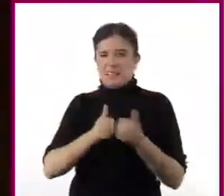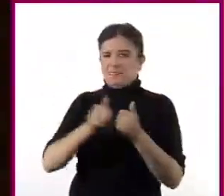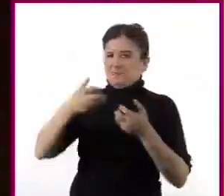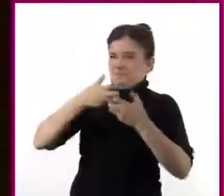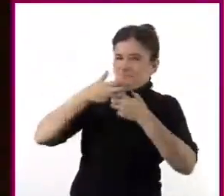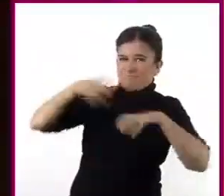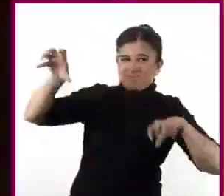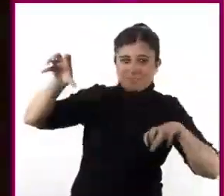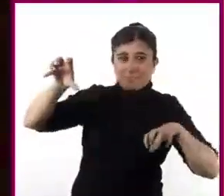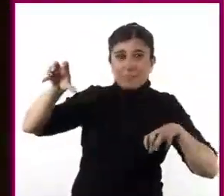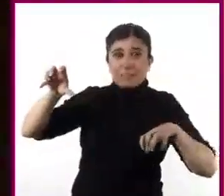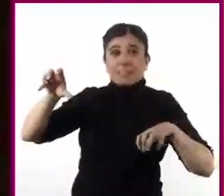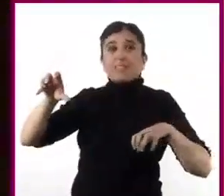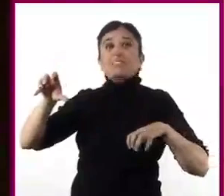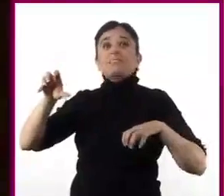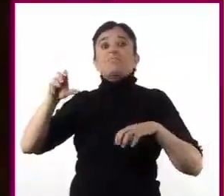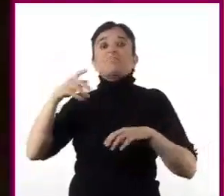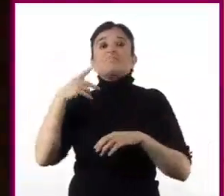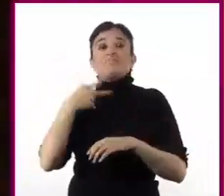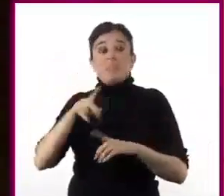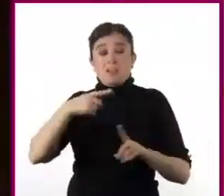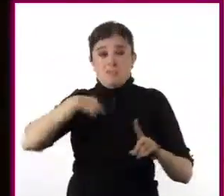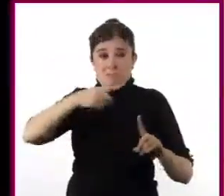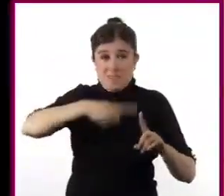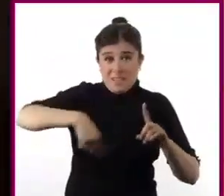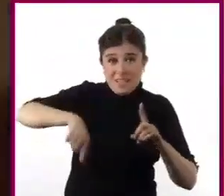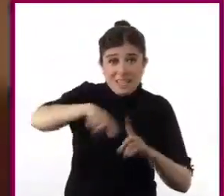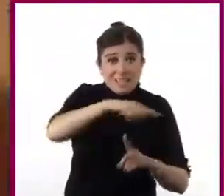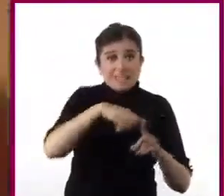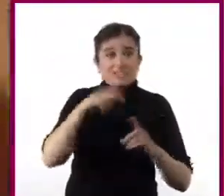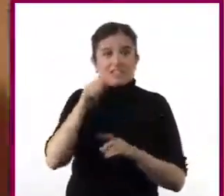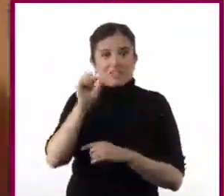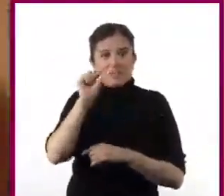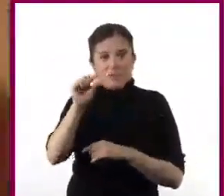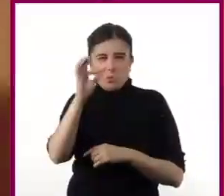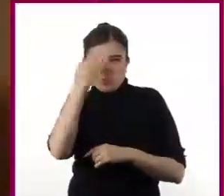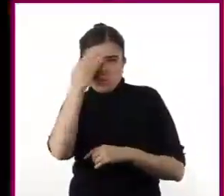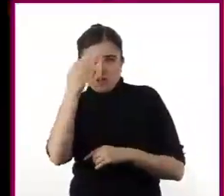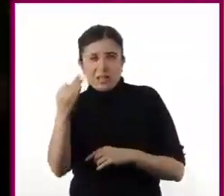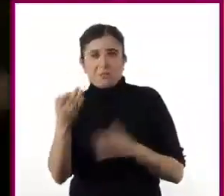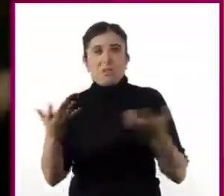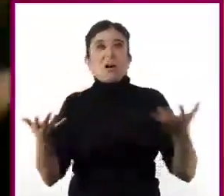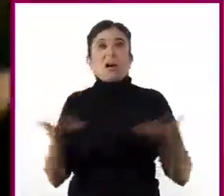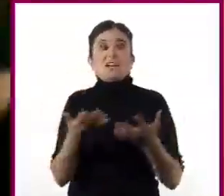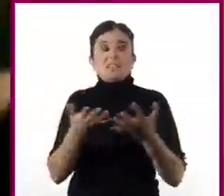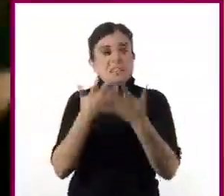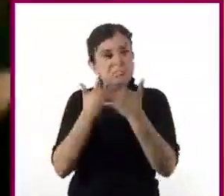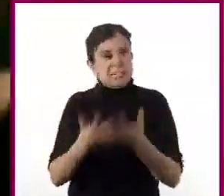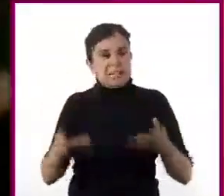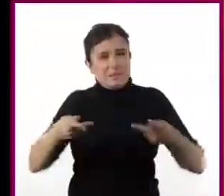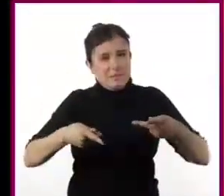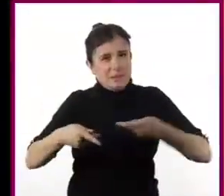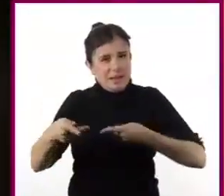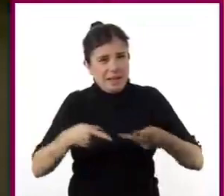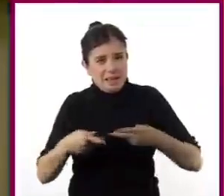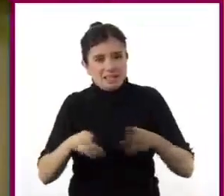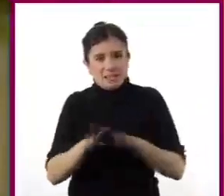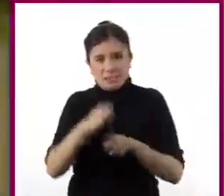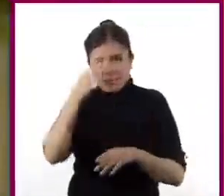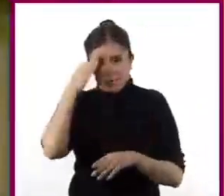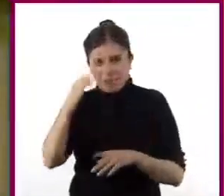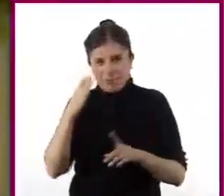no eran muchos, pero incluso para ellos les daba poco tiempo de hacer grandes planes, ¿no? El